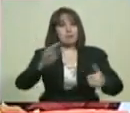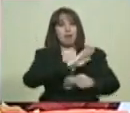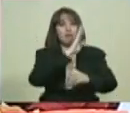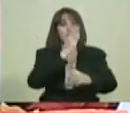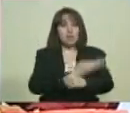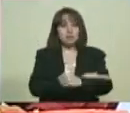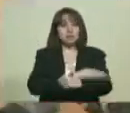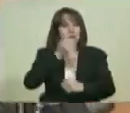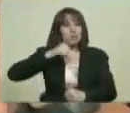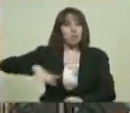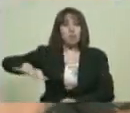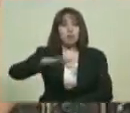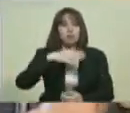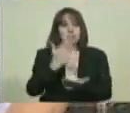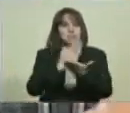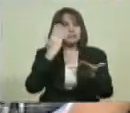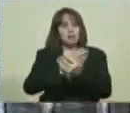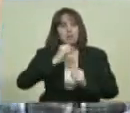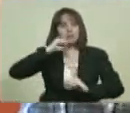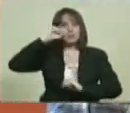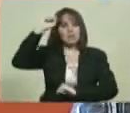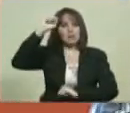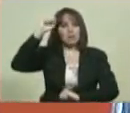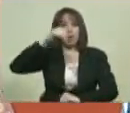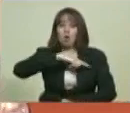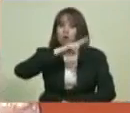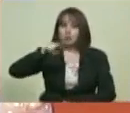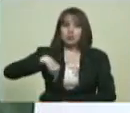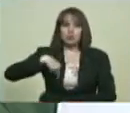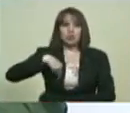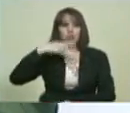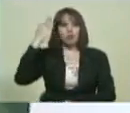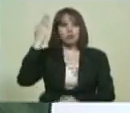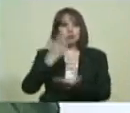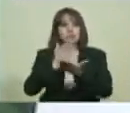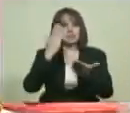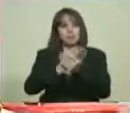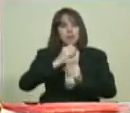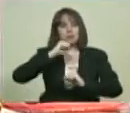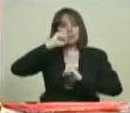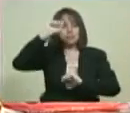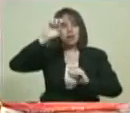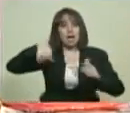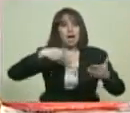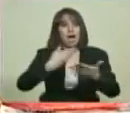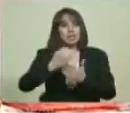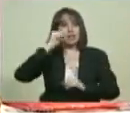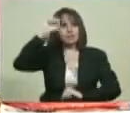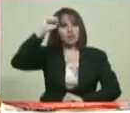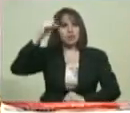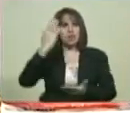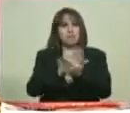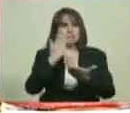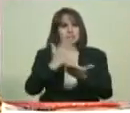pueblo. Siempre venceremos. Nosotros siempre venceremos. Hasta la victoria siempre.